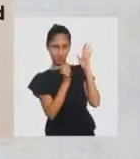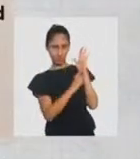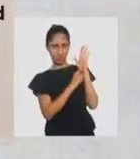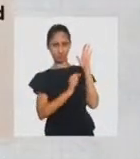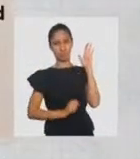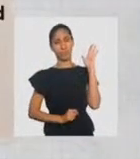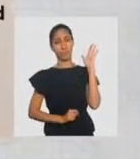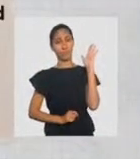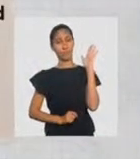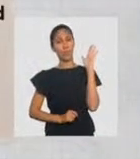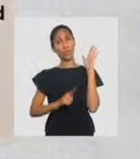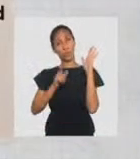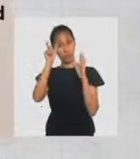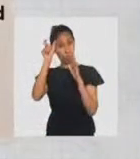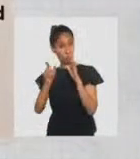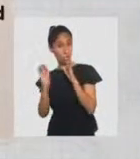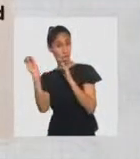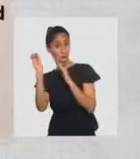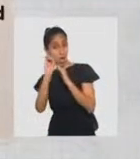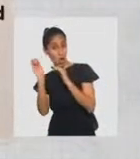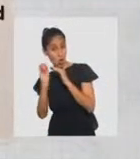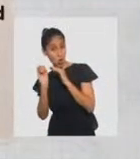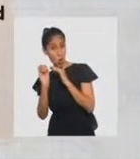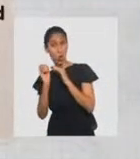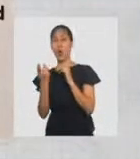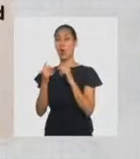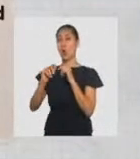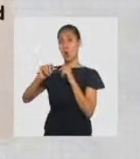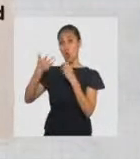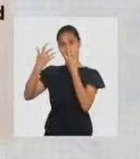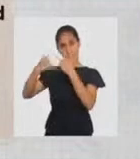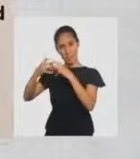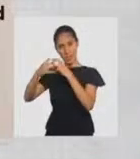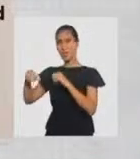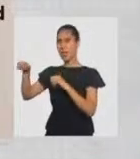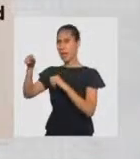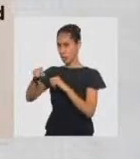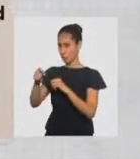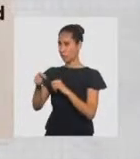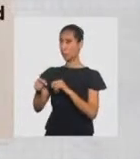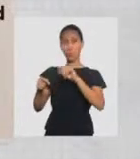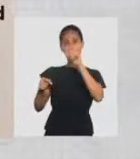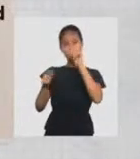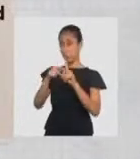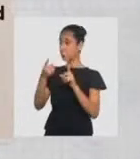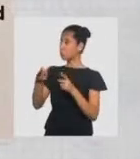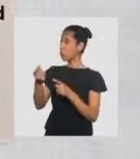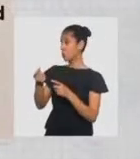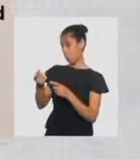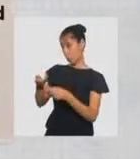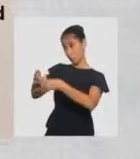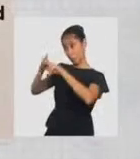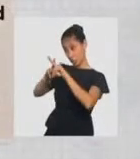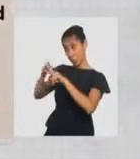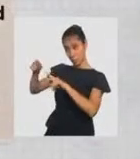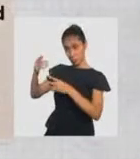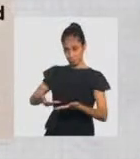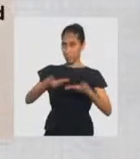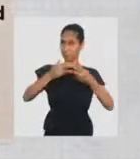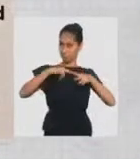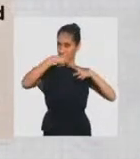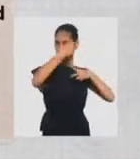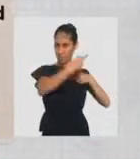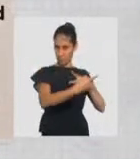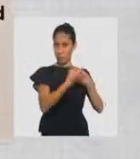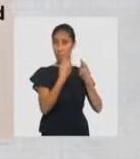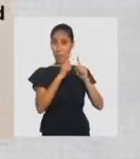financiera en la que una entidad o persona, el prestamista, entrega a otra, el prestatario, una cantidad fija de dinero al comienzo de la